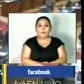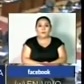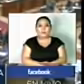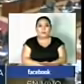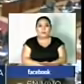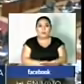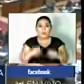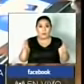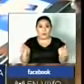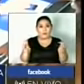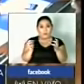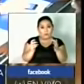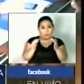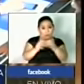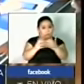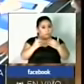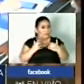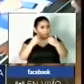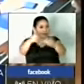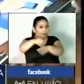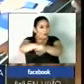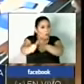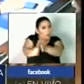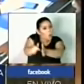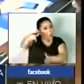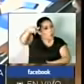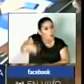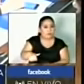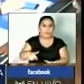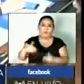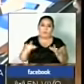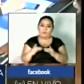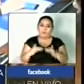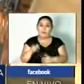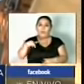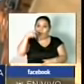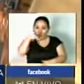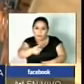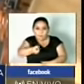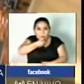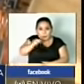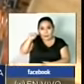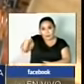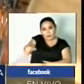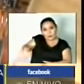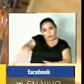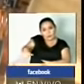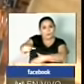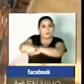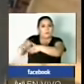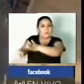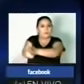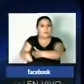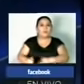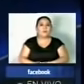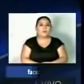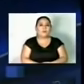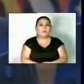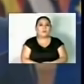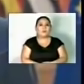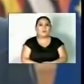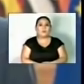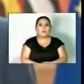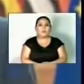A sesión plenaria extraordinaria fueron convocados hoy mismo los diputados. Le tenemos información en vivo desde la Asamblea Legislativa.